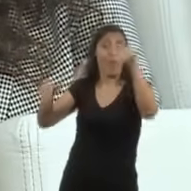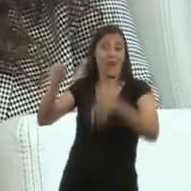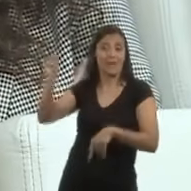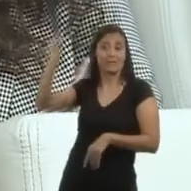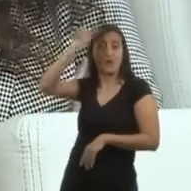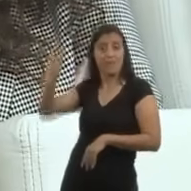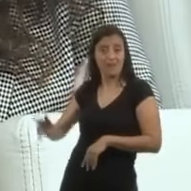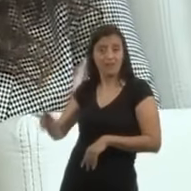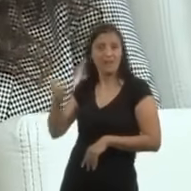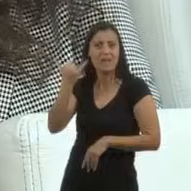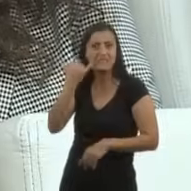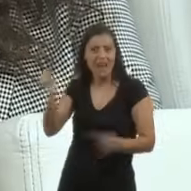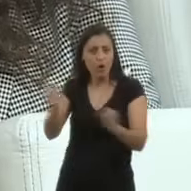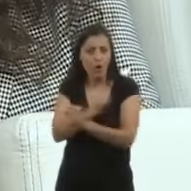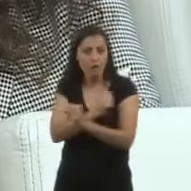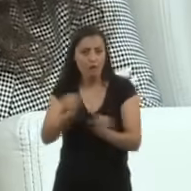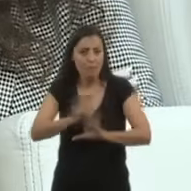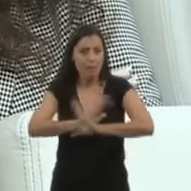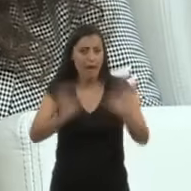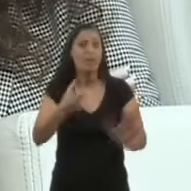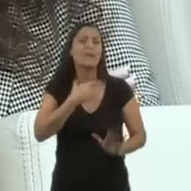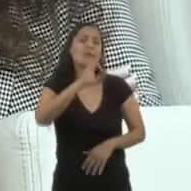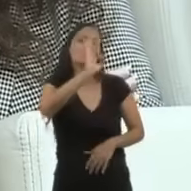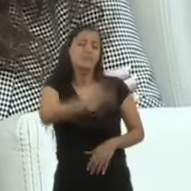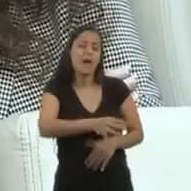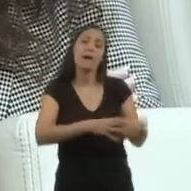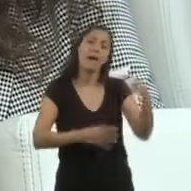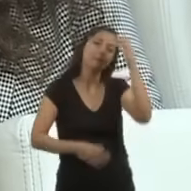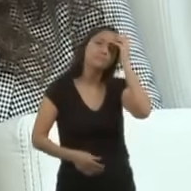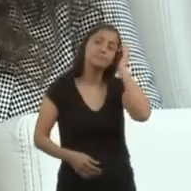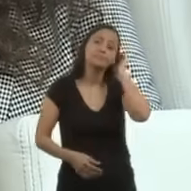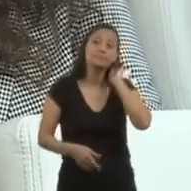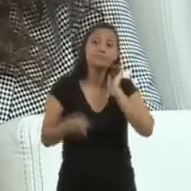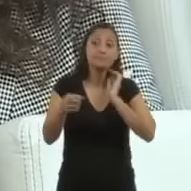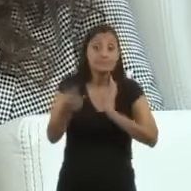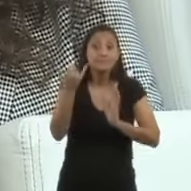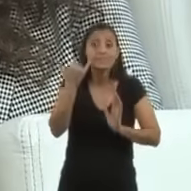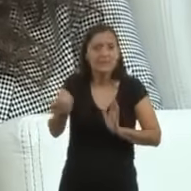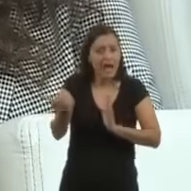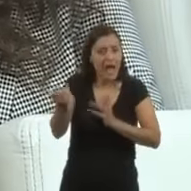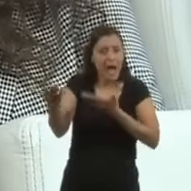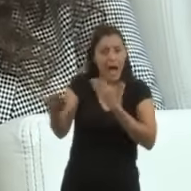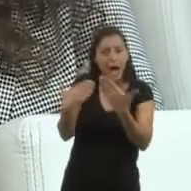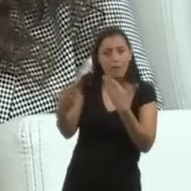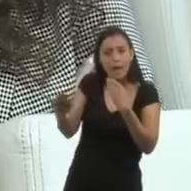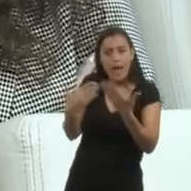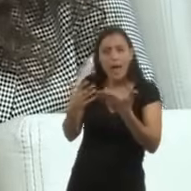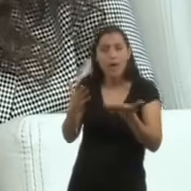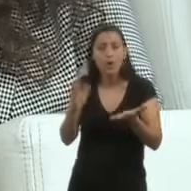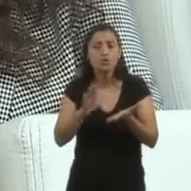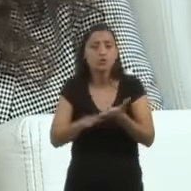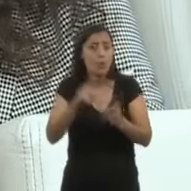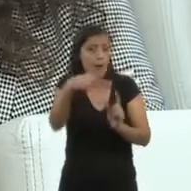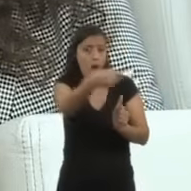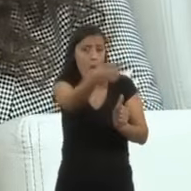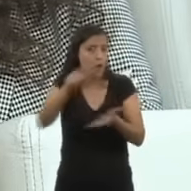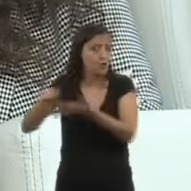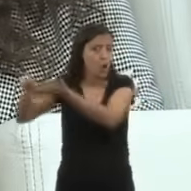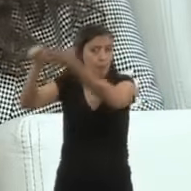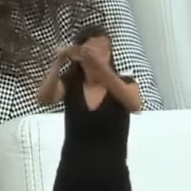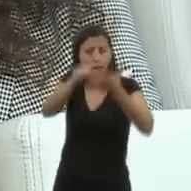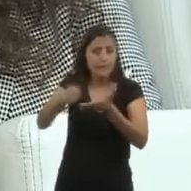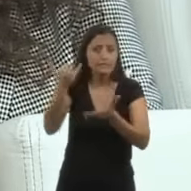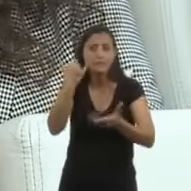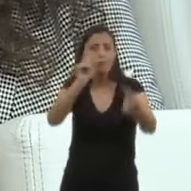Venezuela Quisiera saber al respecto si esto está conversado con los otros países de la